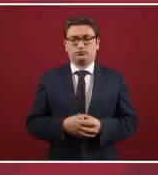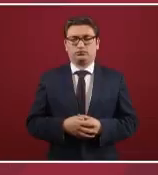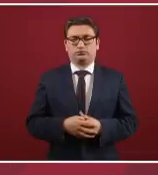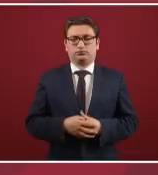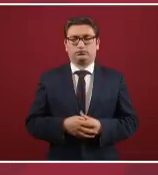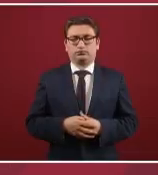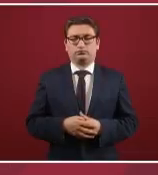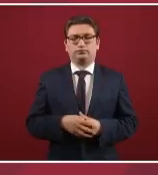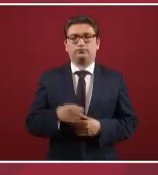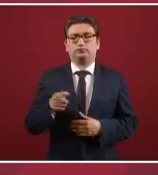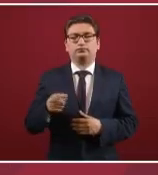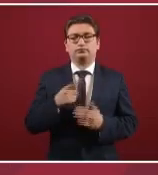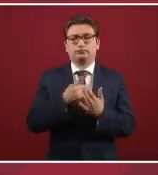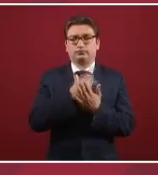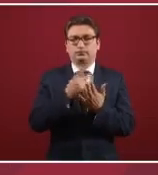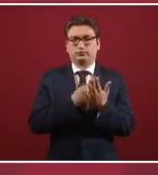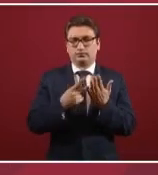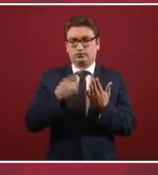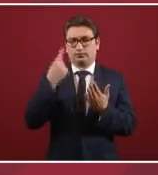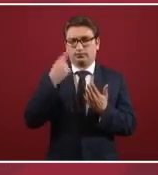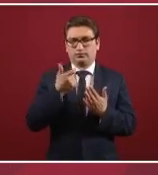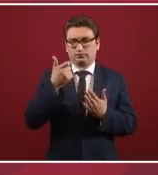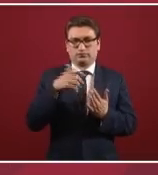con un plan de austeridad